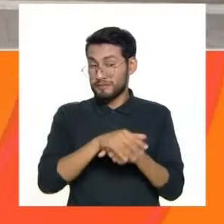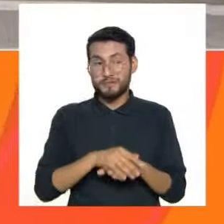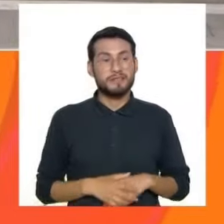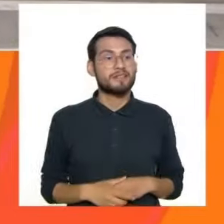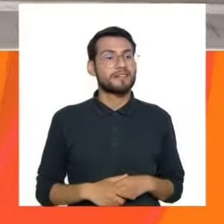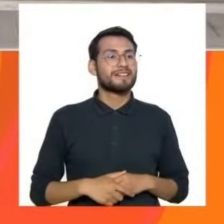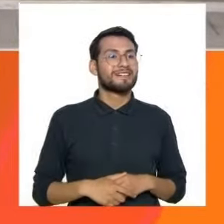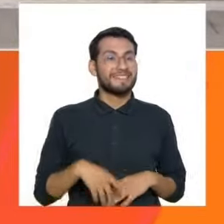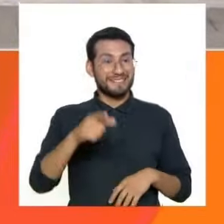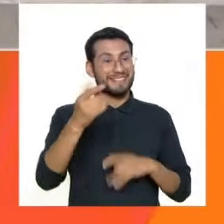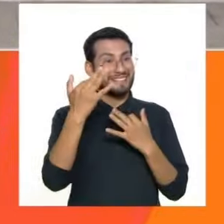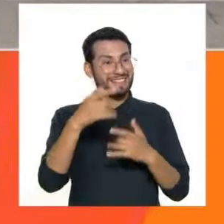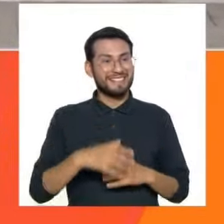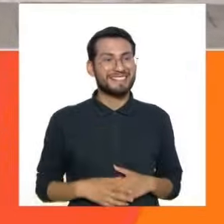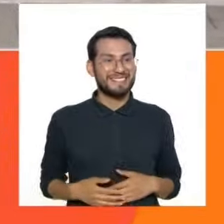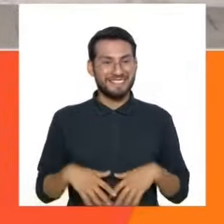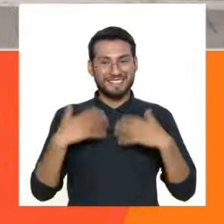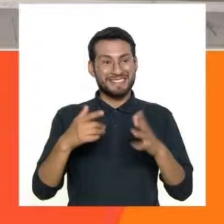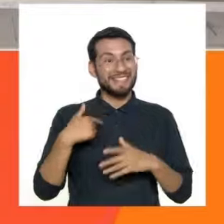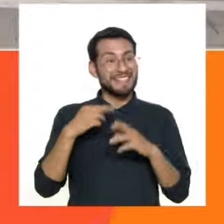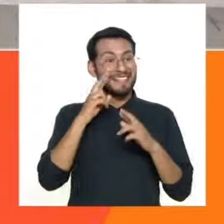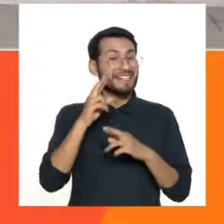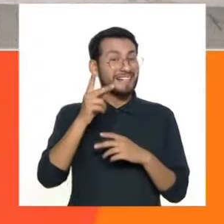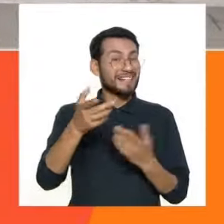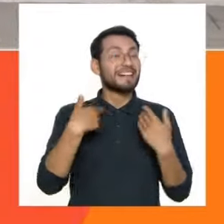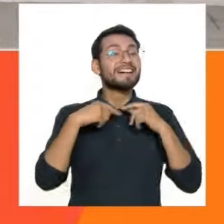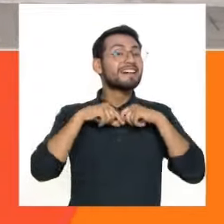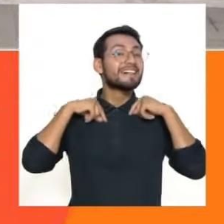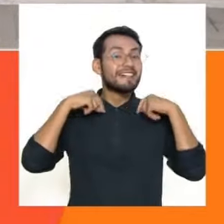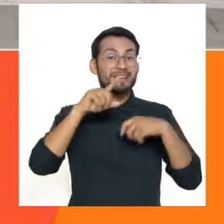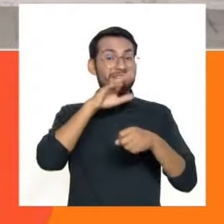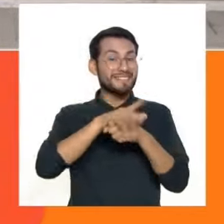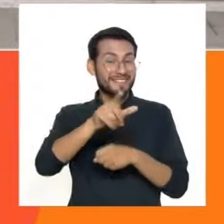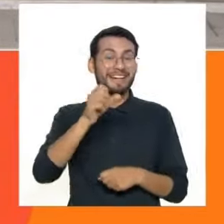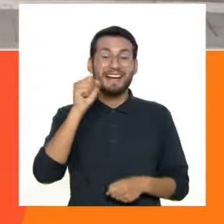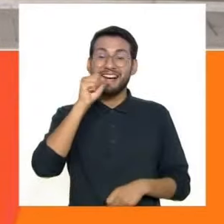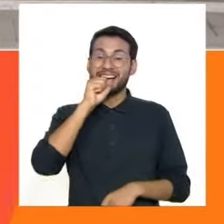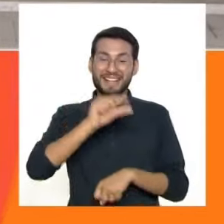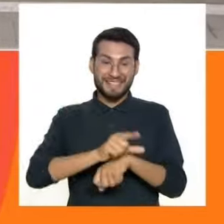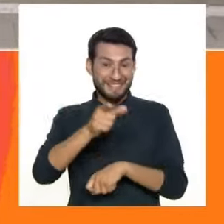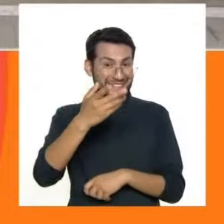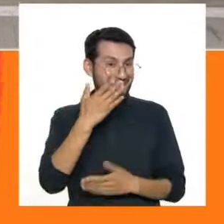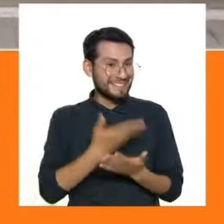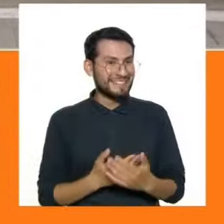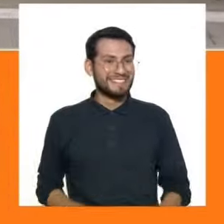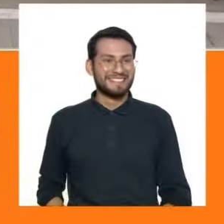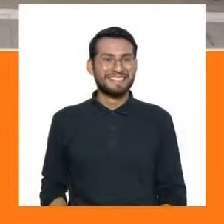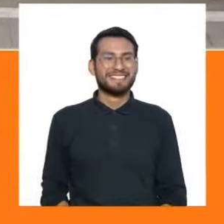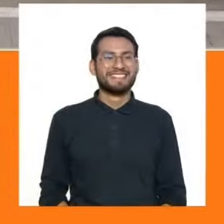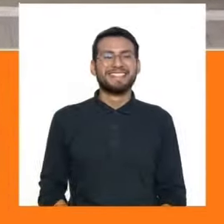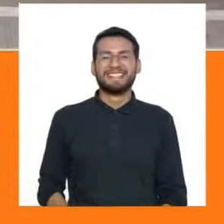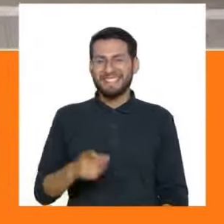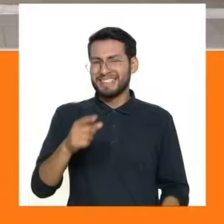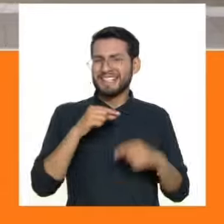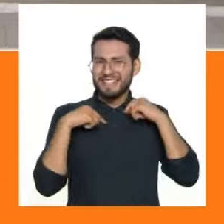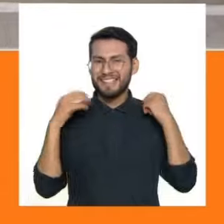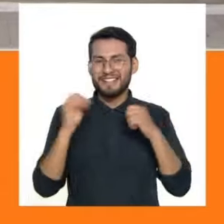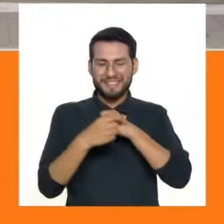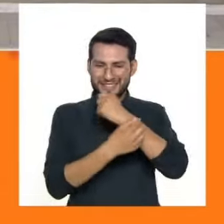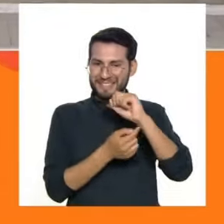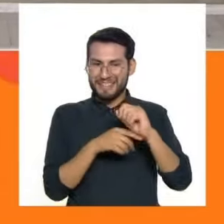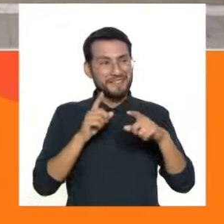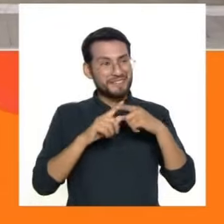sí estoy esperando eso con ansias con ansias mi collar que me hecho Mine pues mu no sé si le hizo un collar o una